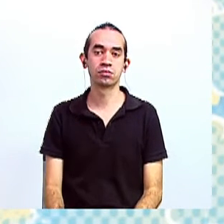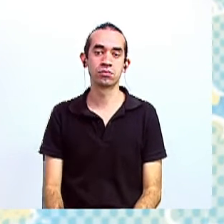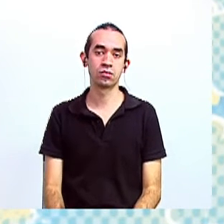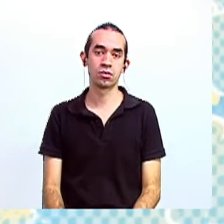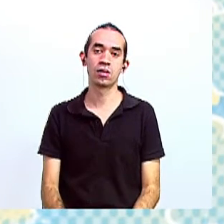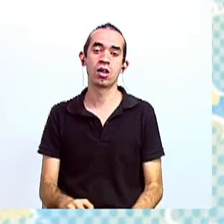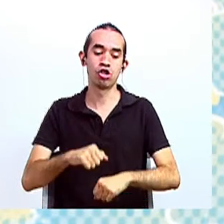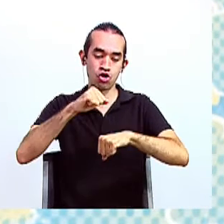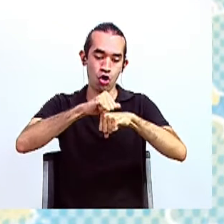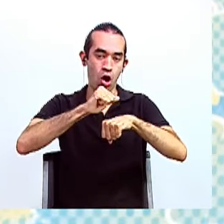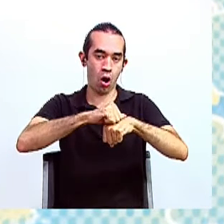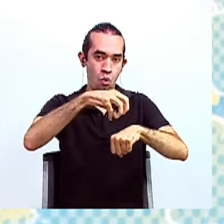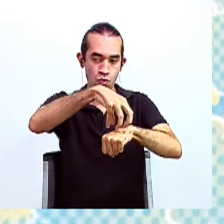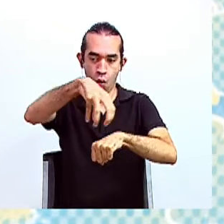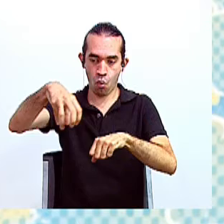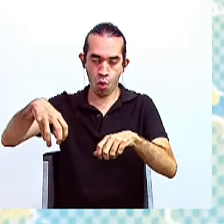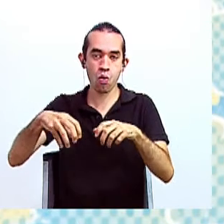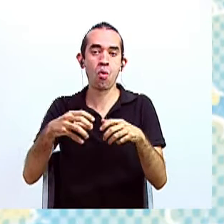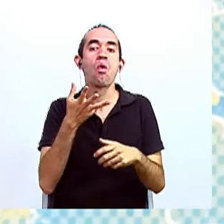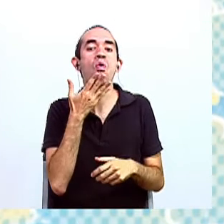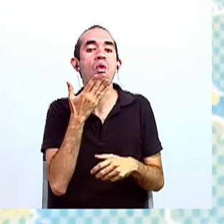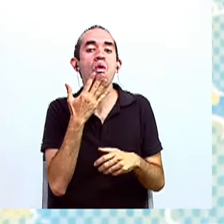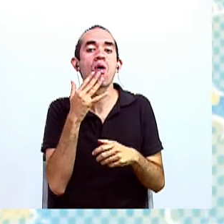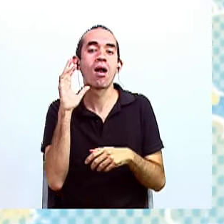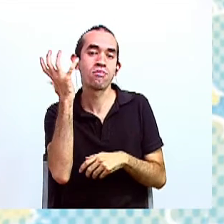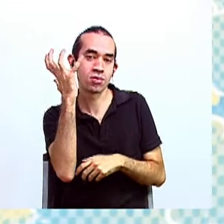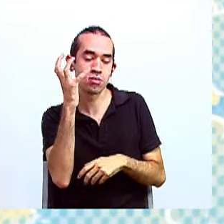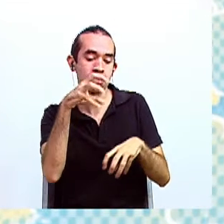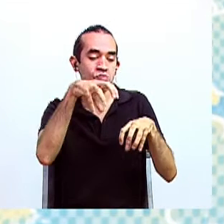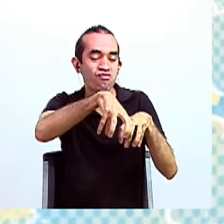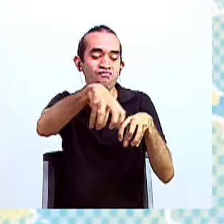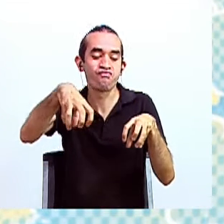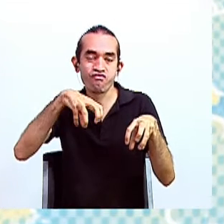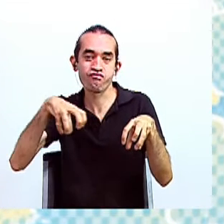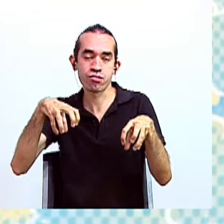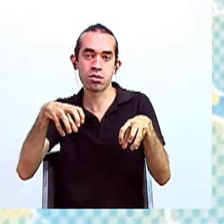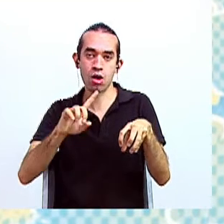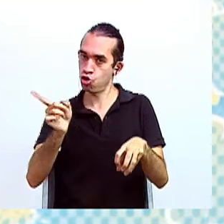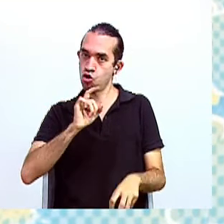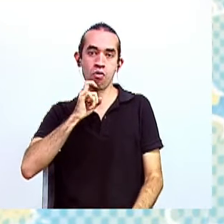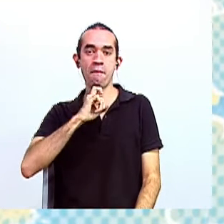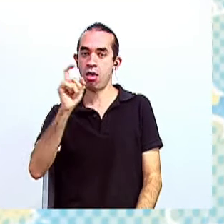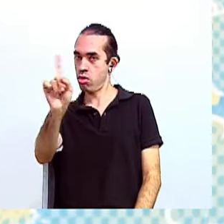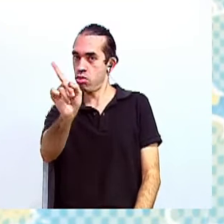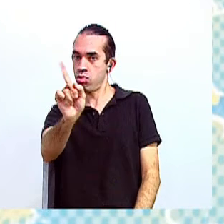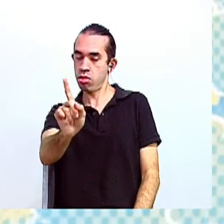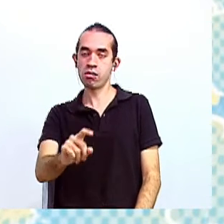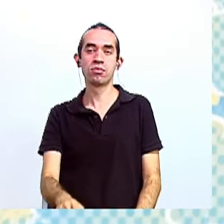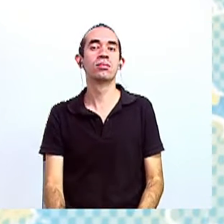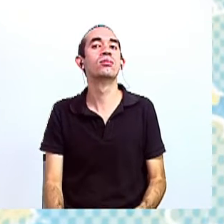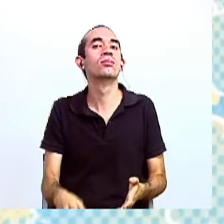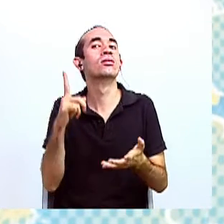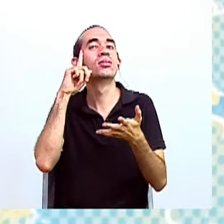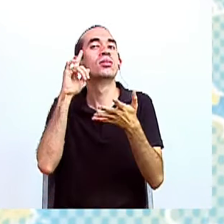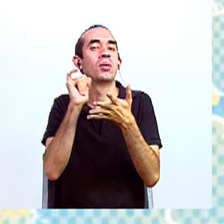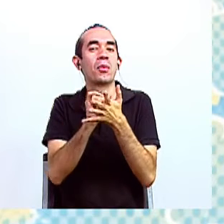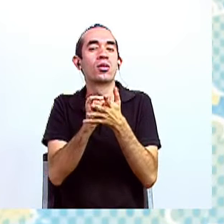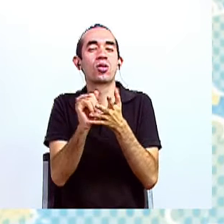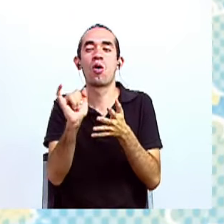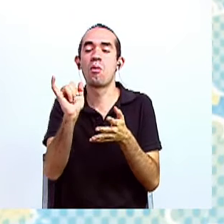estado sólido y es de color amarillo. Es un elemento que es no metálico, ¿sí? Por eso es un